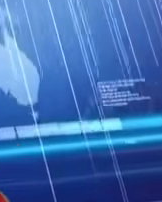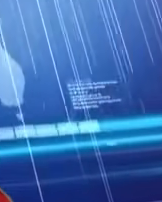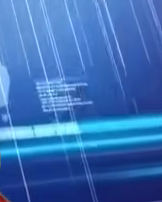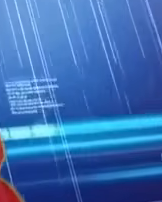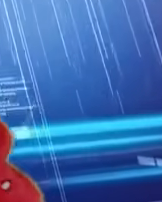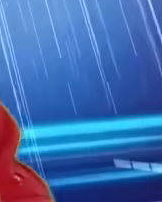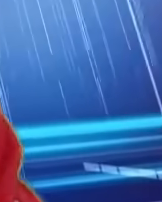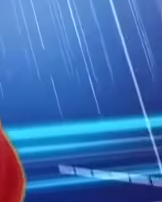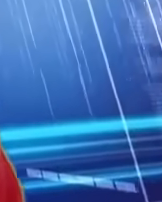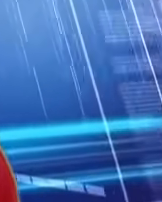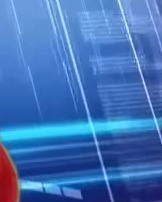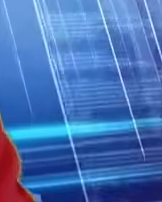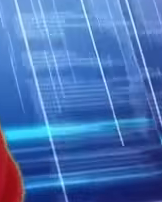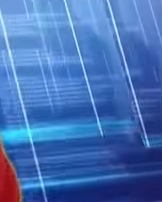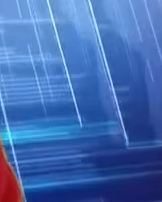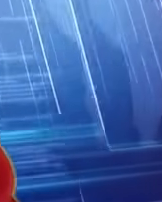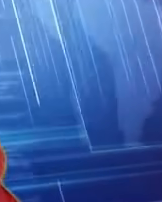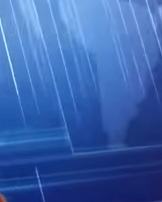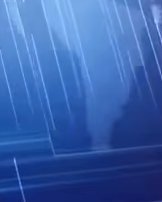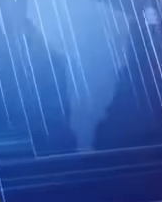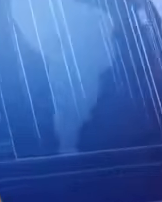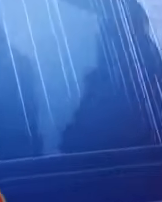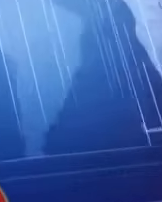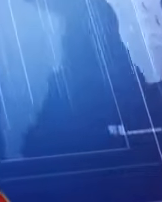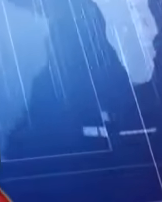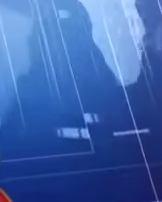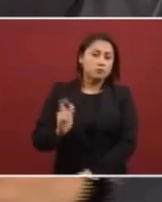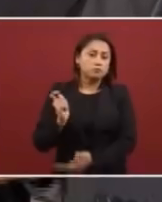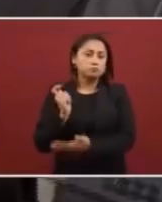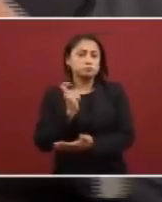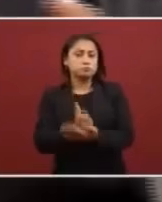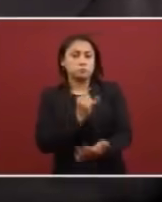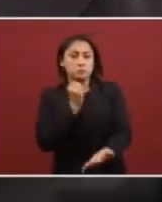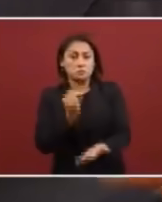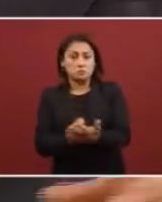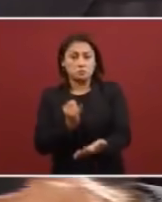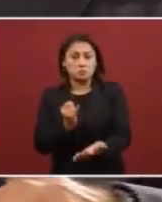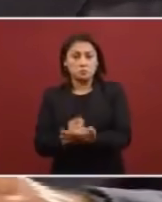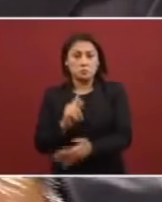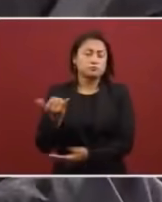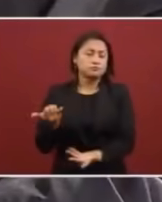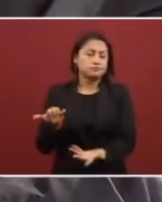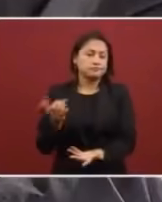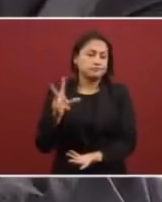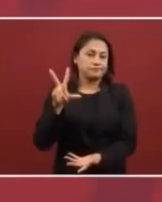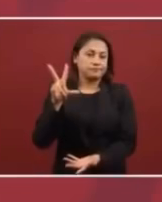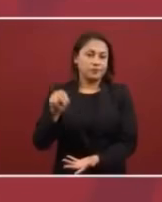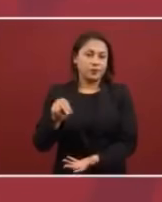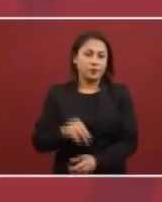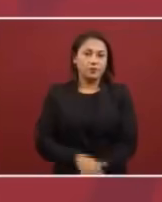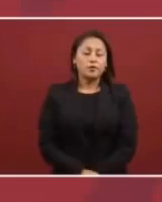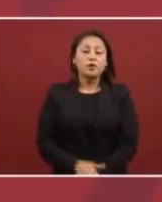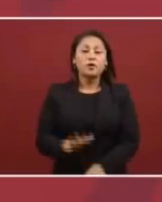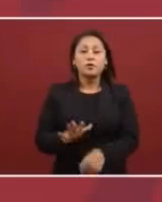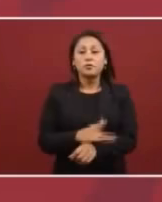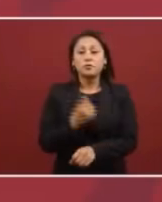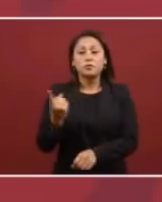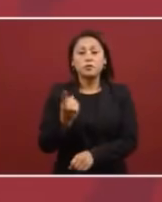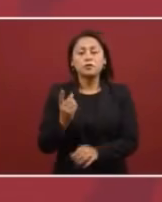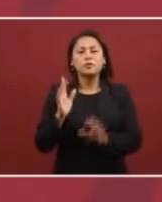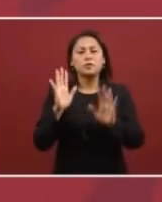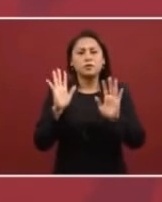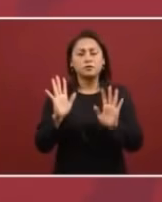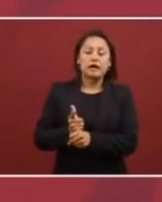unidad nacional. Así criticó Obrador a los fifís. Es increíble cómo